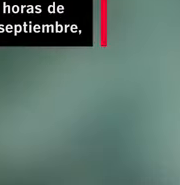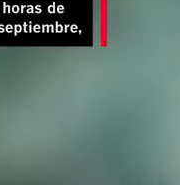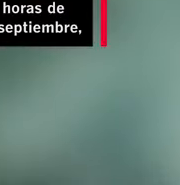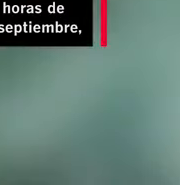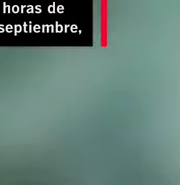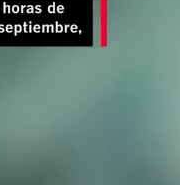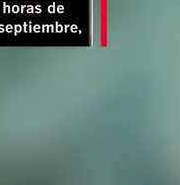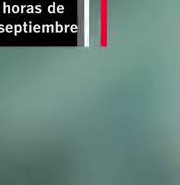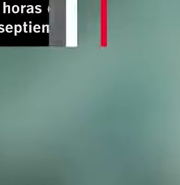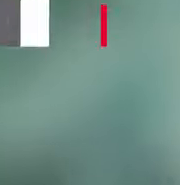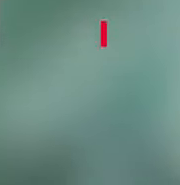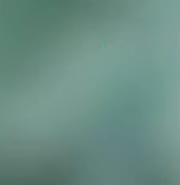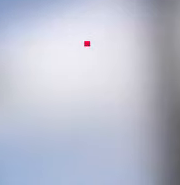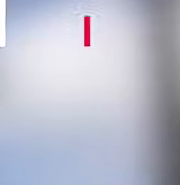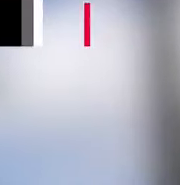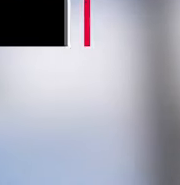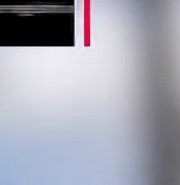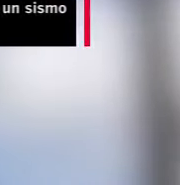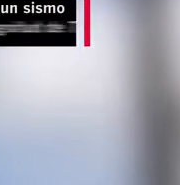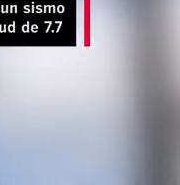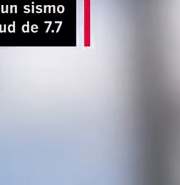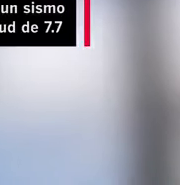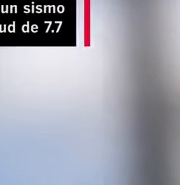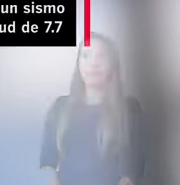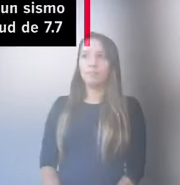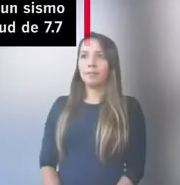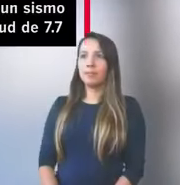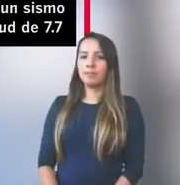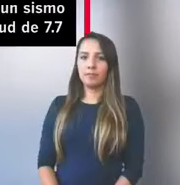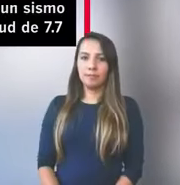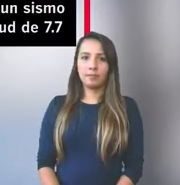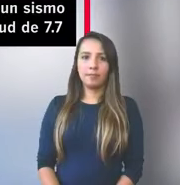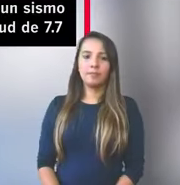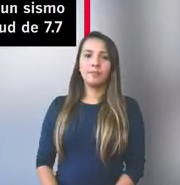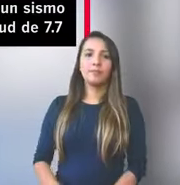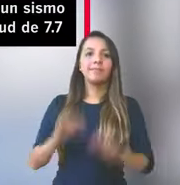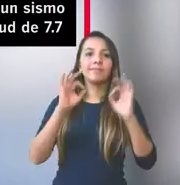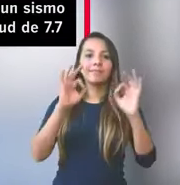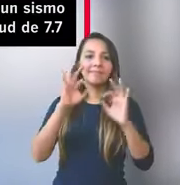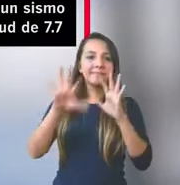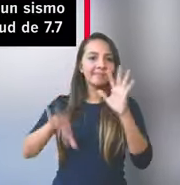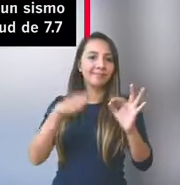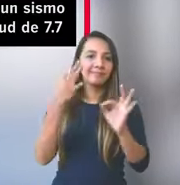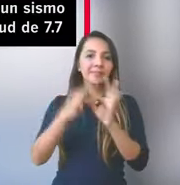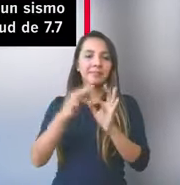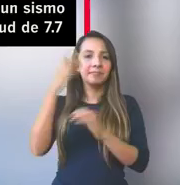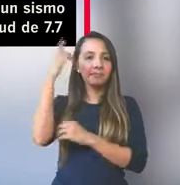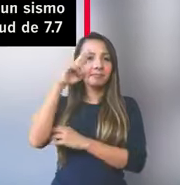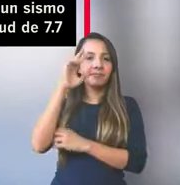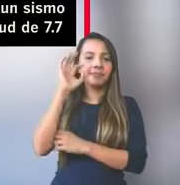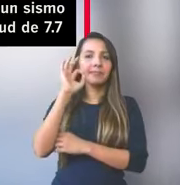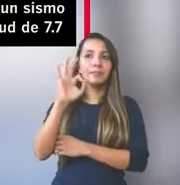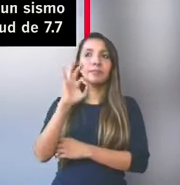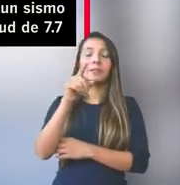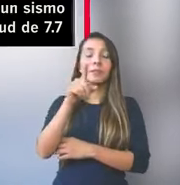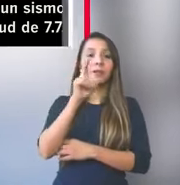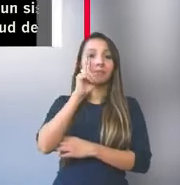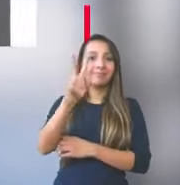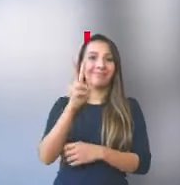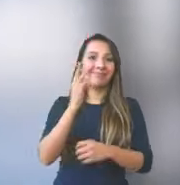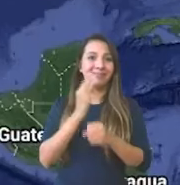También Rosalba, dentro de este video que le estoy, ahí lo tenemos listo, Rosalba. Pues ahí estamos